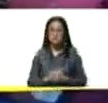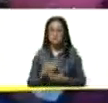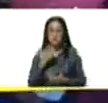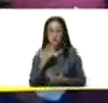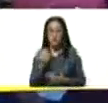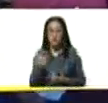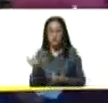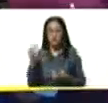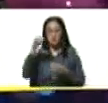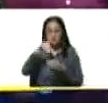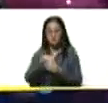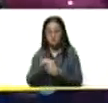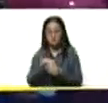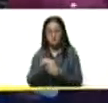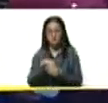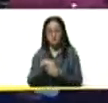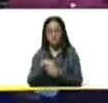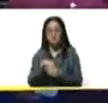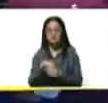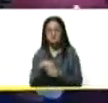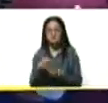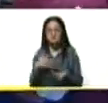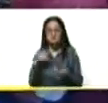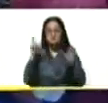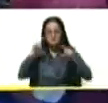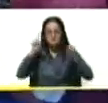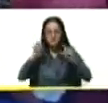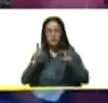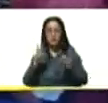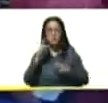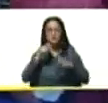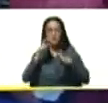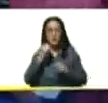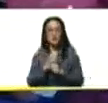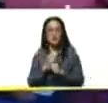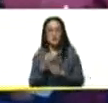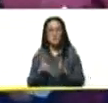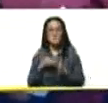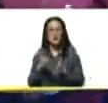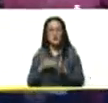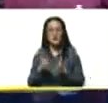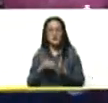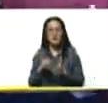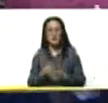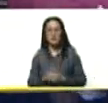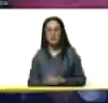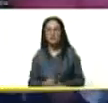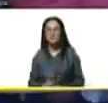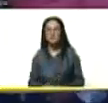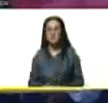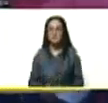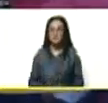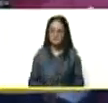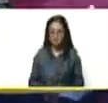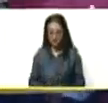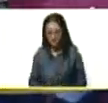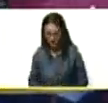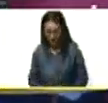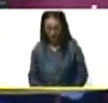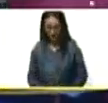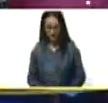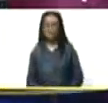integrar, pudiéramos entrenar nuevo personal metro, ¿no? El personal existente, claro. Nuevo personal metro